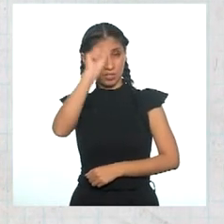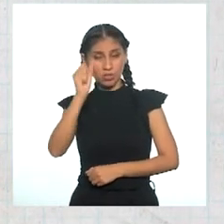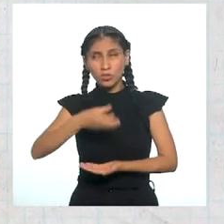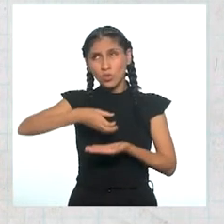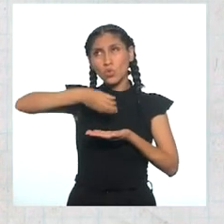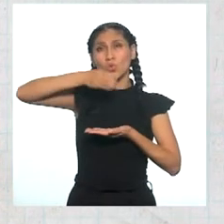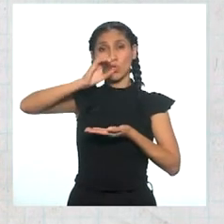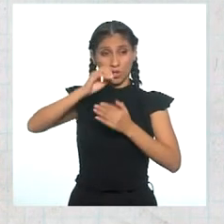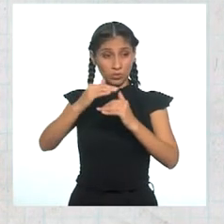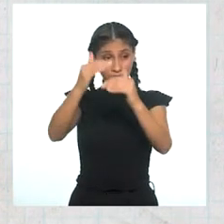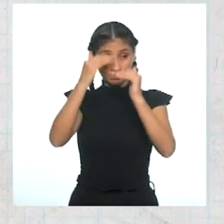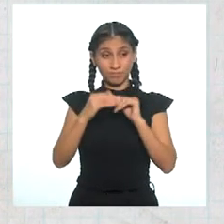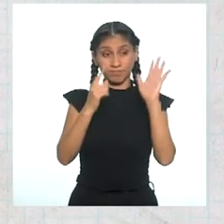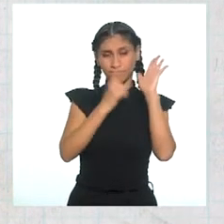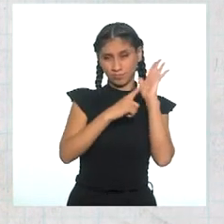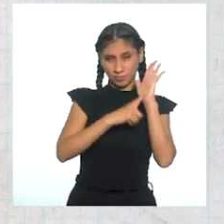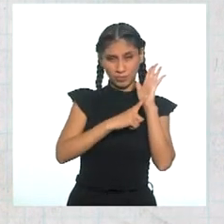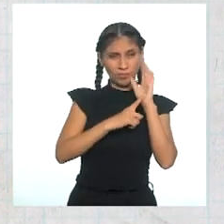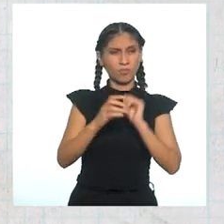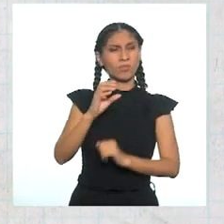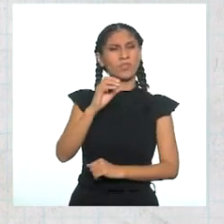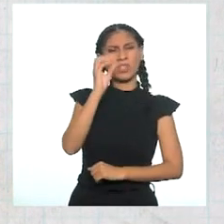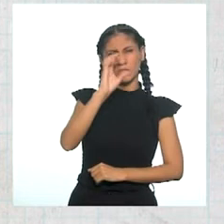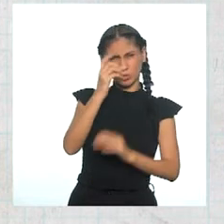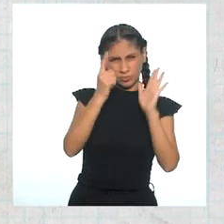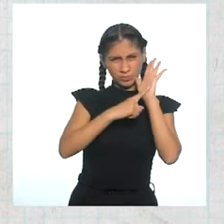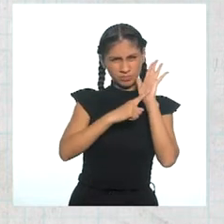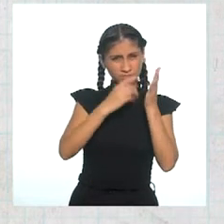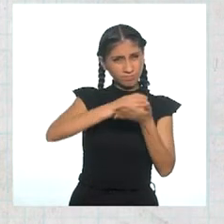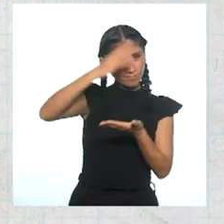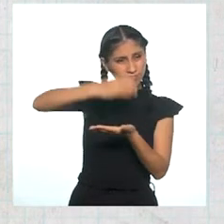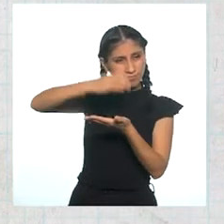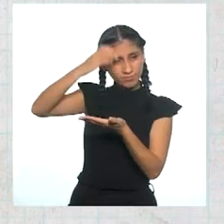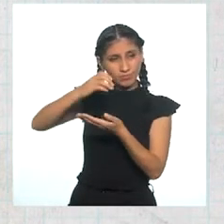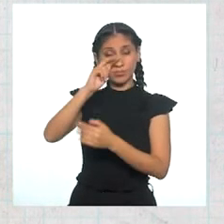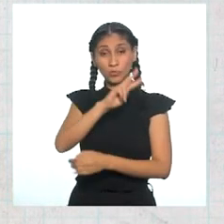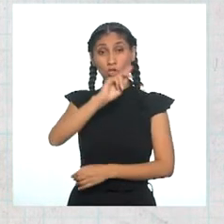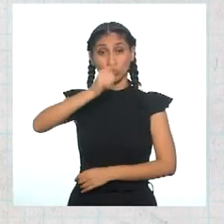si multiplicamos la capacidad de la taza por 5, tenemos